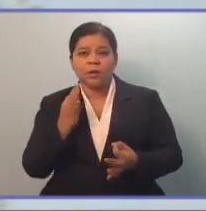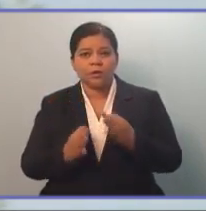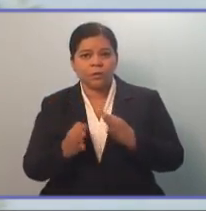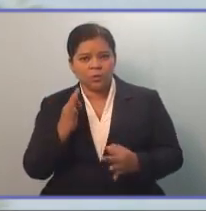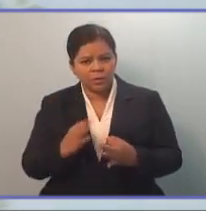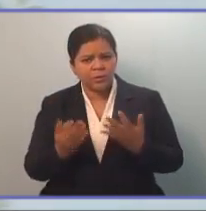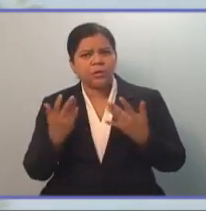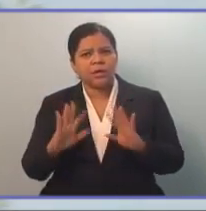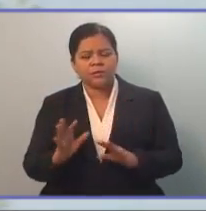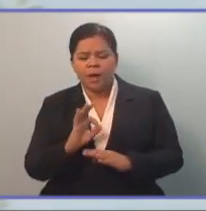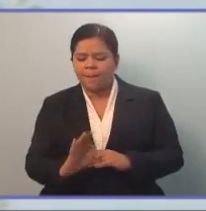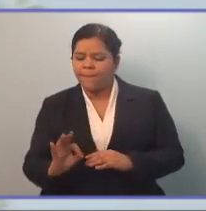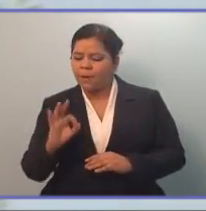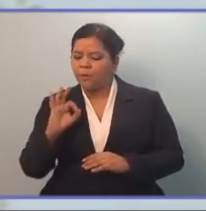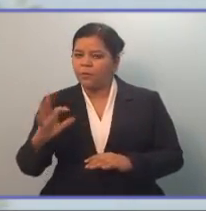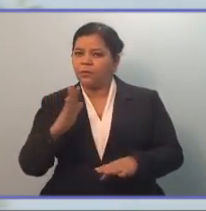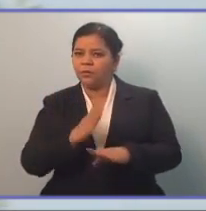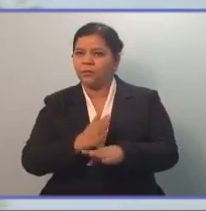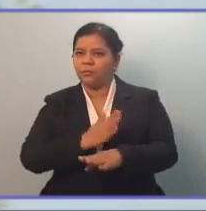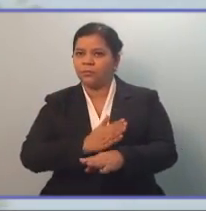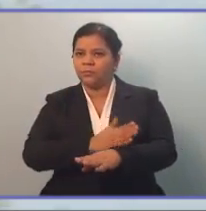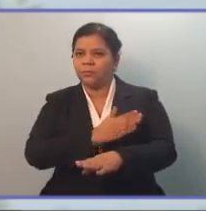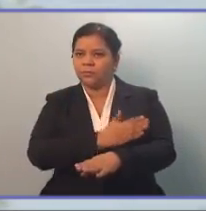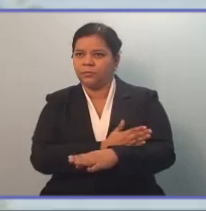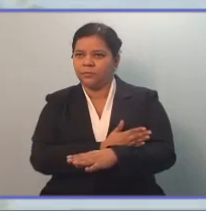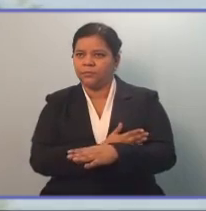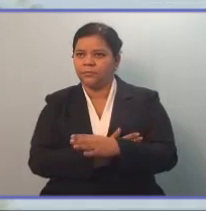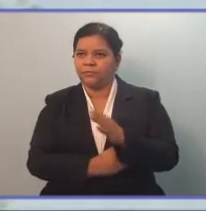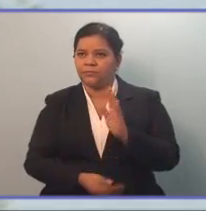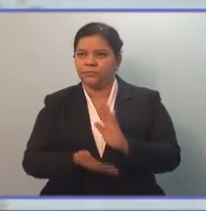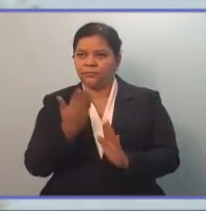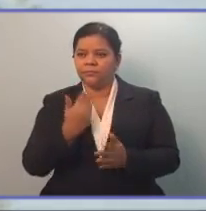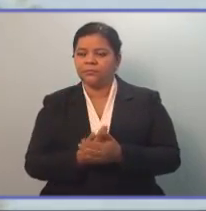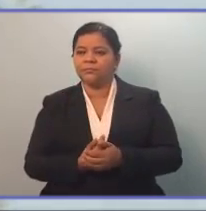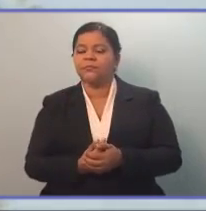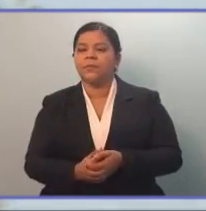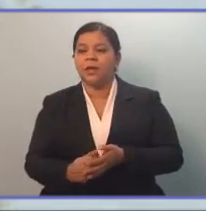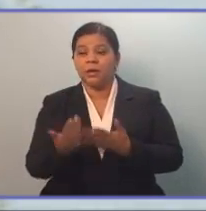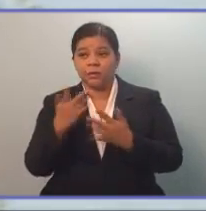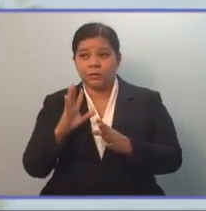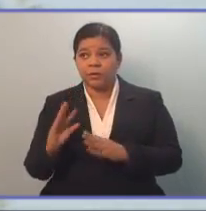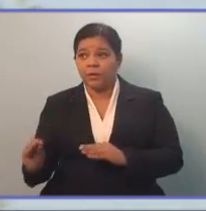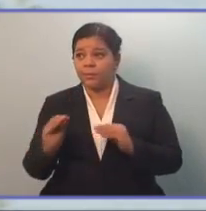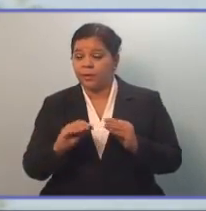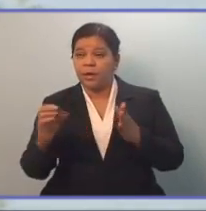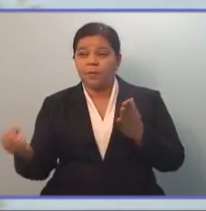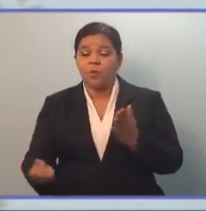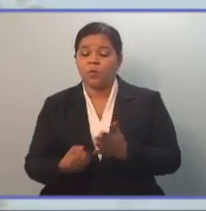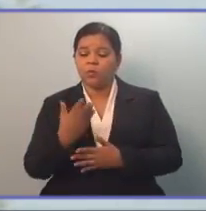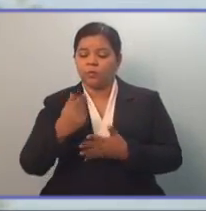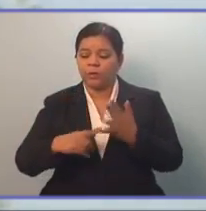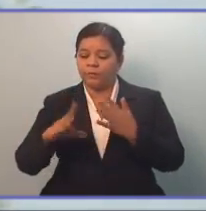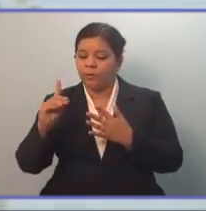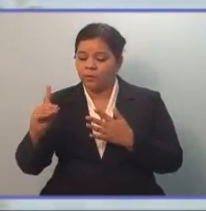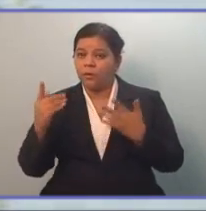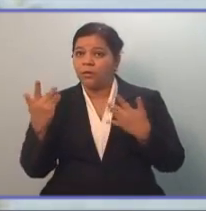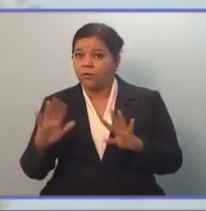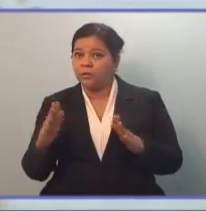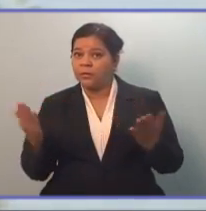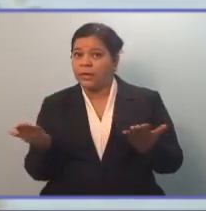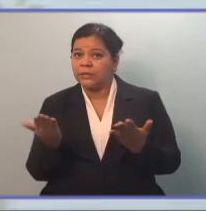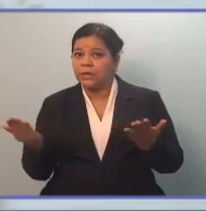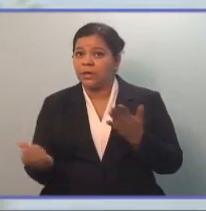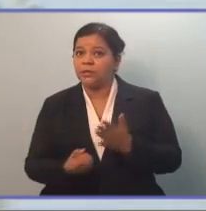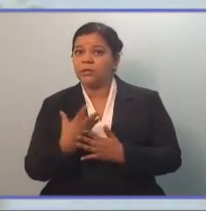mejorado sustancialmente en los últimos años. Con la entrada en vigencia de los nuevos códigos, se crearon